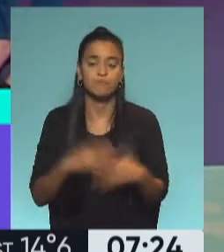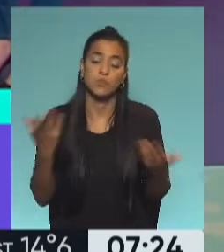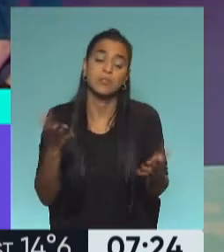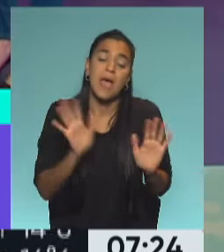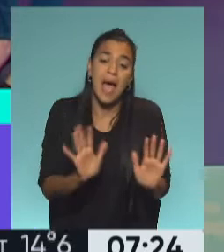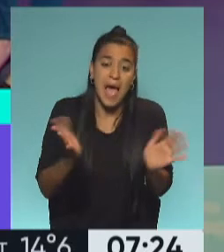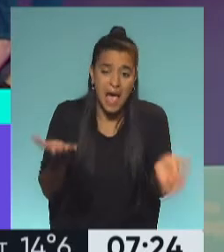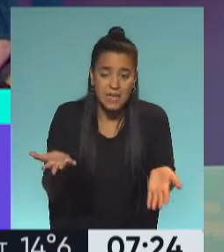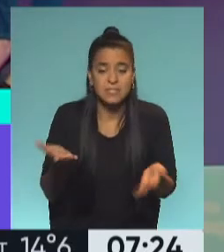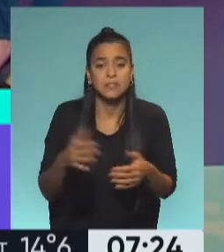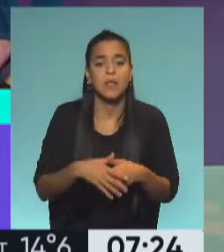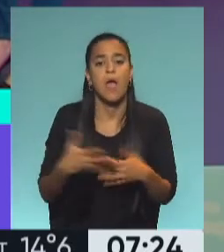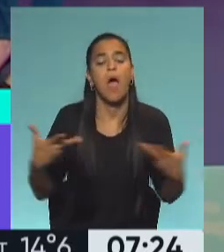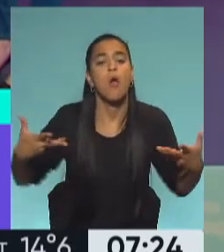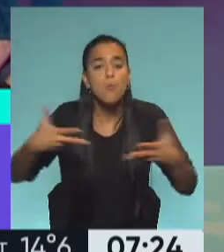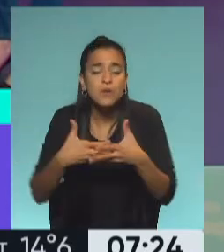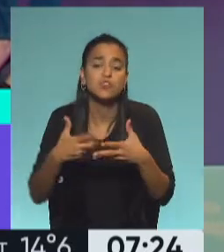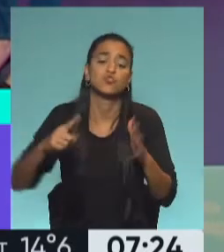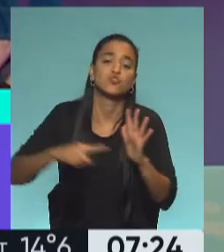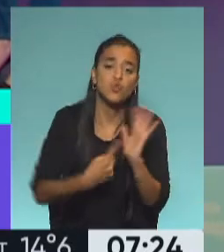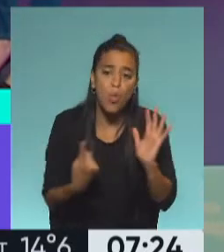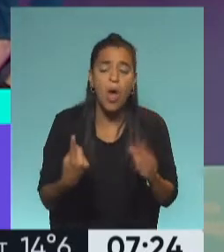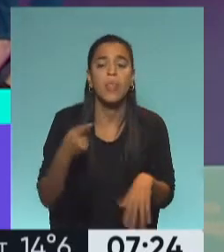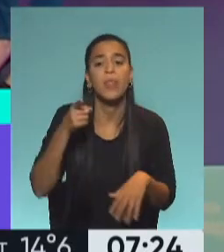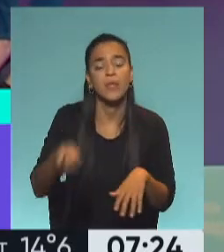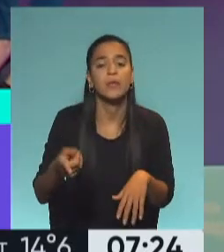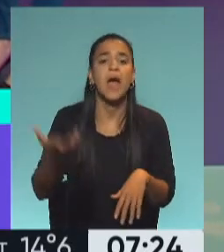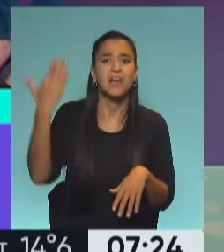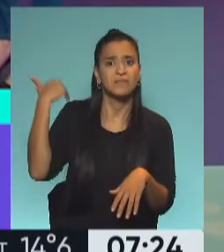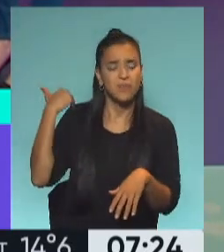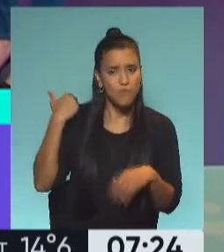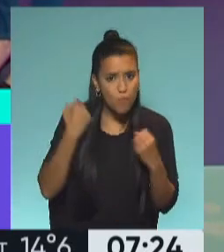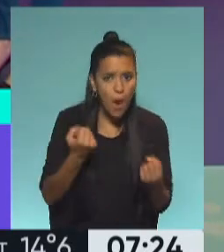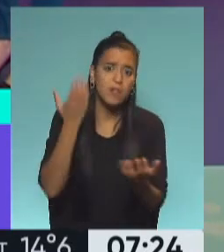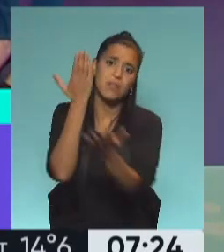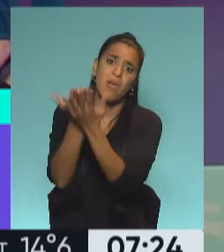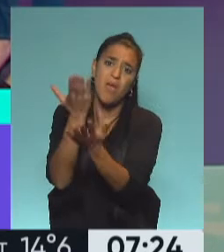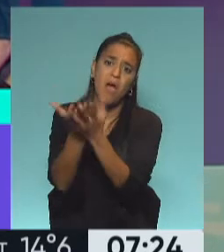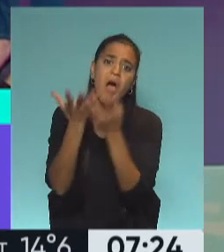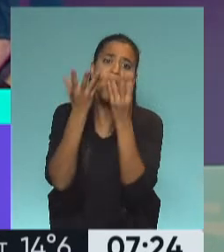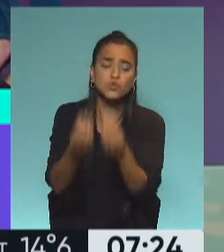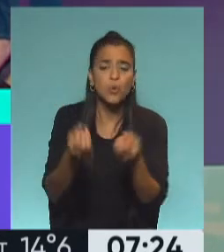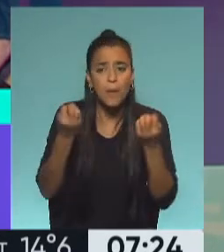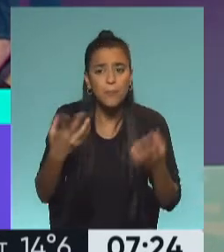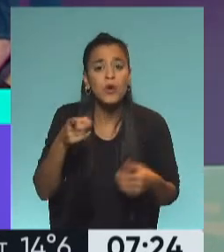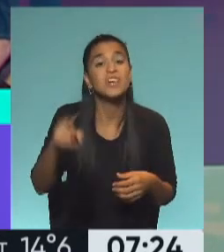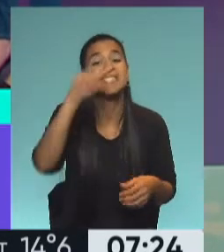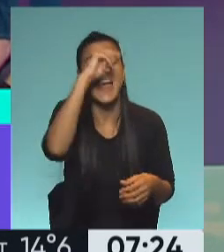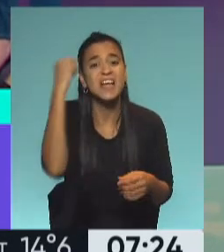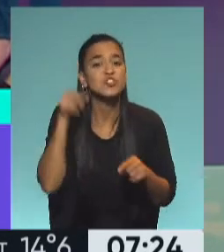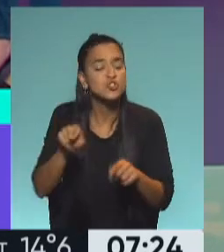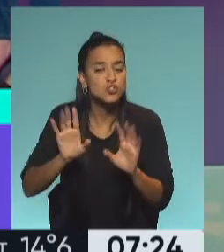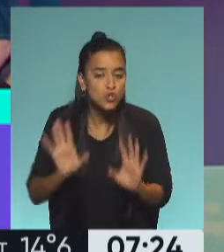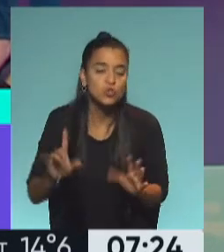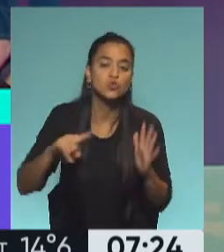motivo, desde las agrupaciones de la ciudad de Buenos Aires, ayer salieron muy fuerte a pedir una ayuda, porque esto es de Nación. La